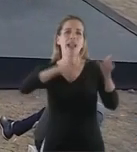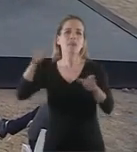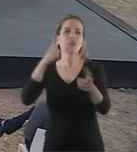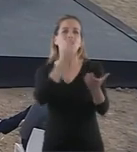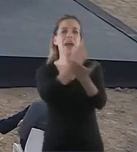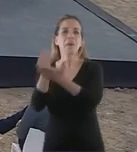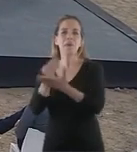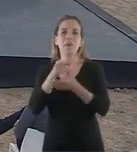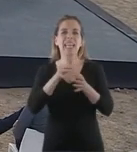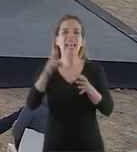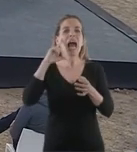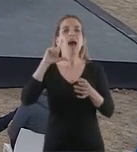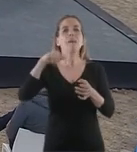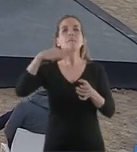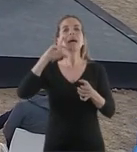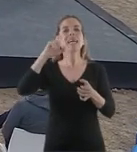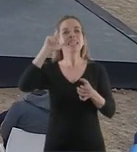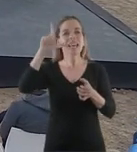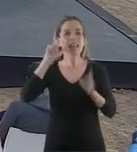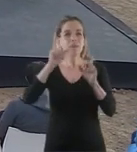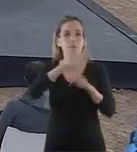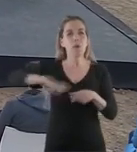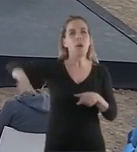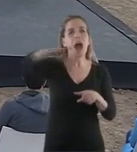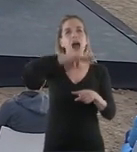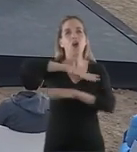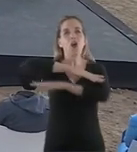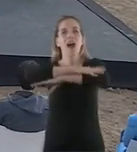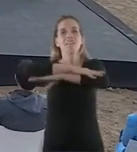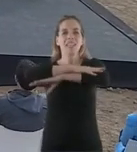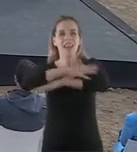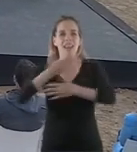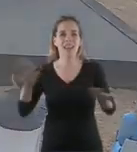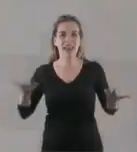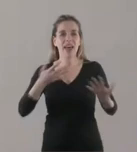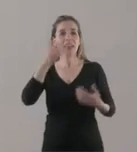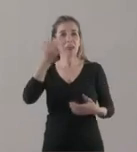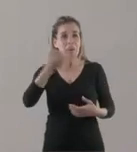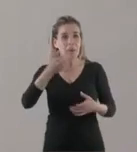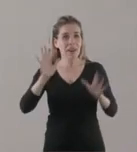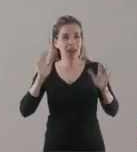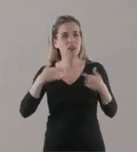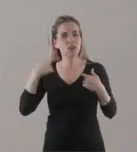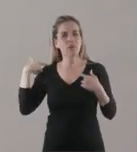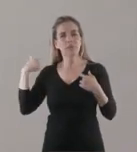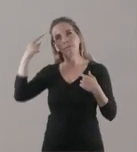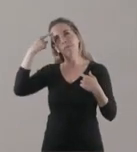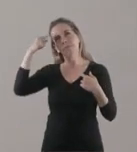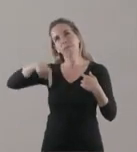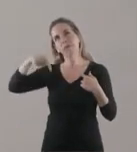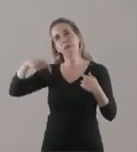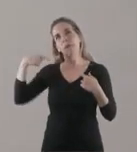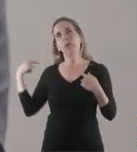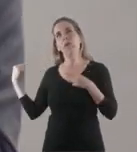la isla maciel y de avellaneda la verdad es que venía pensando que